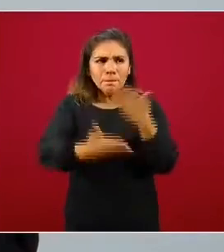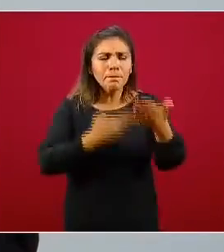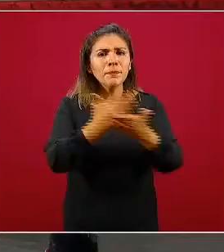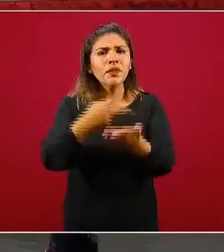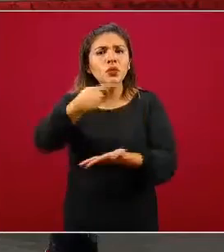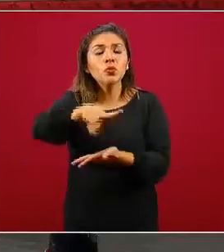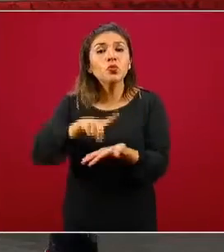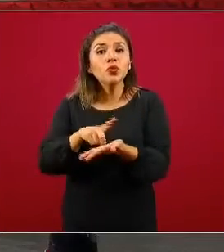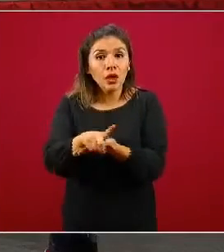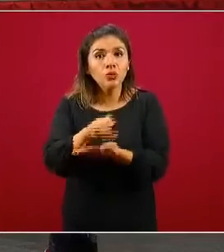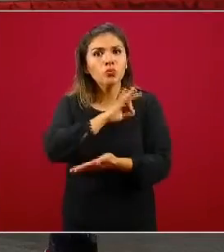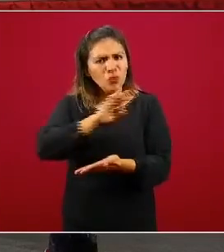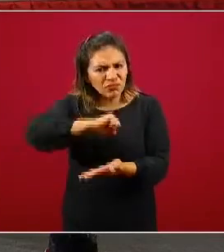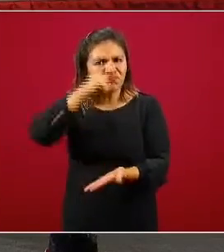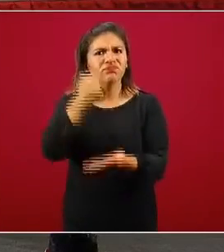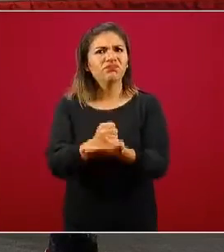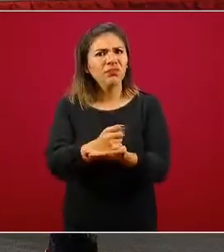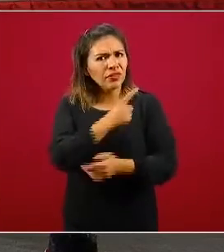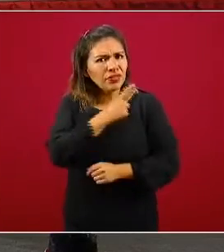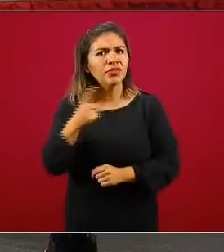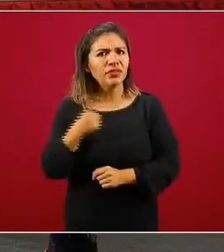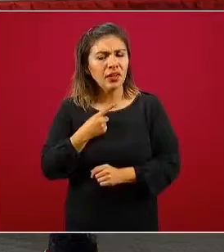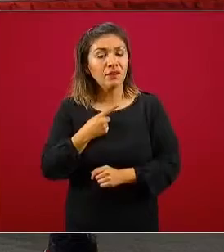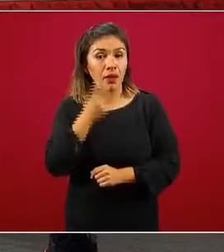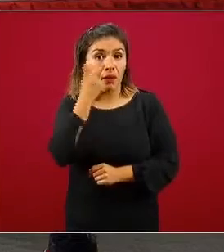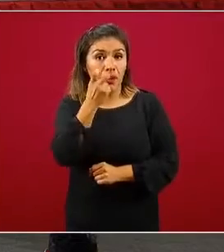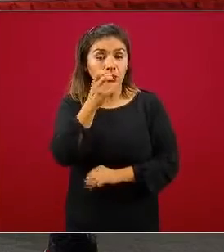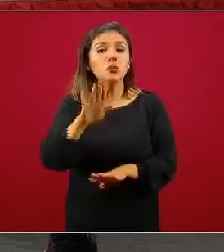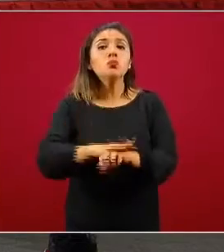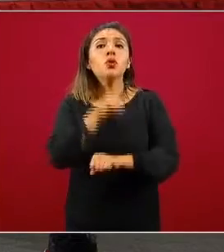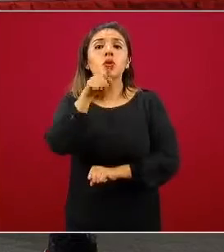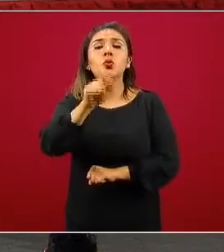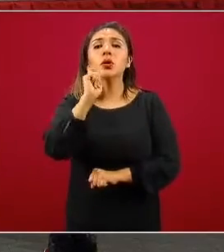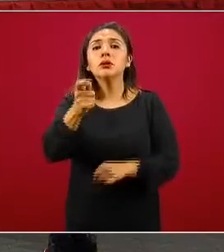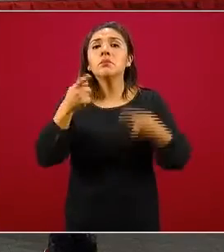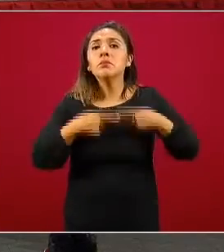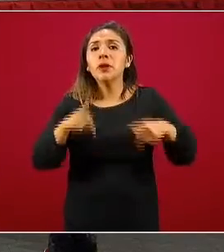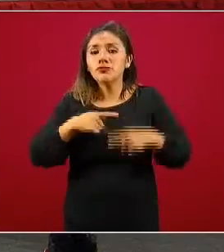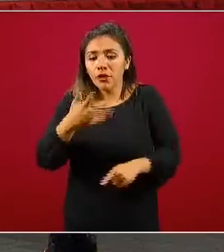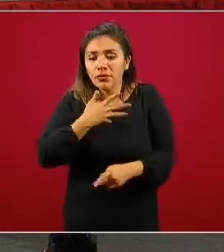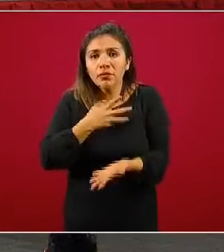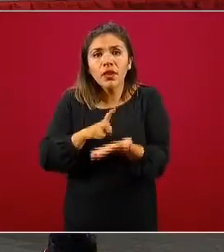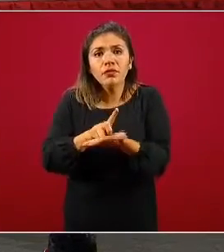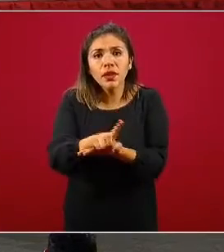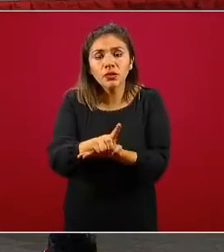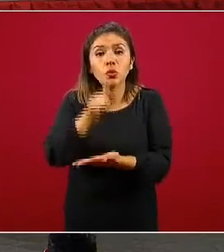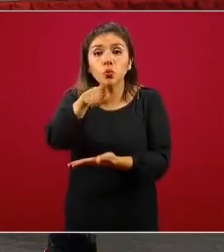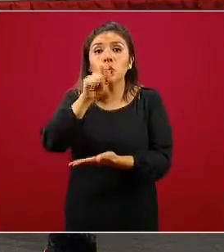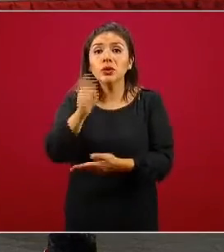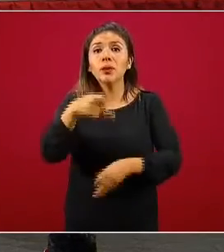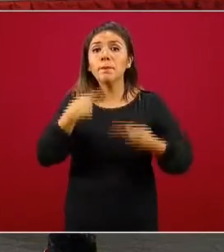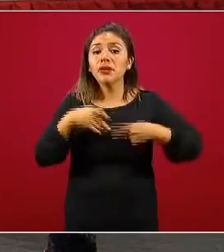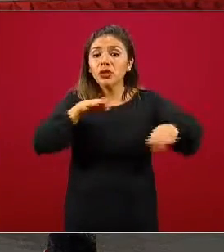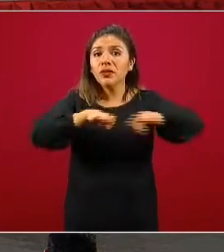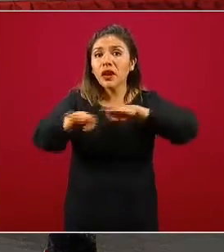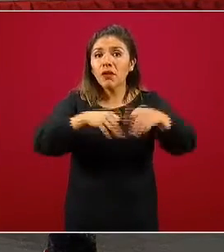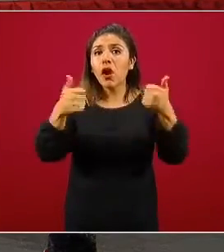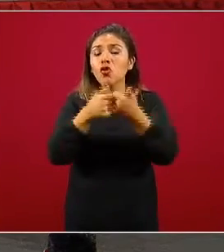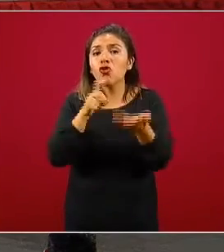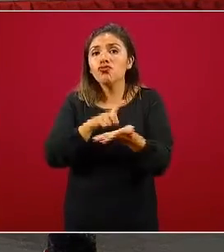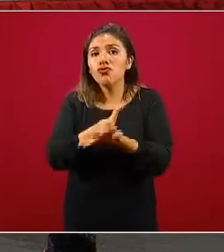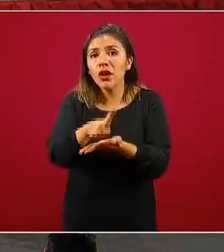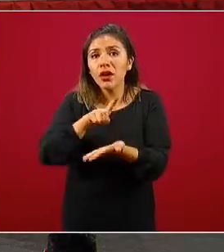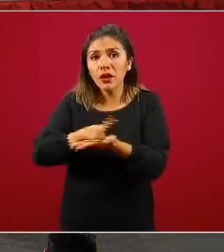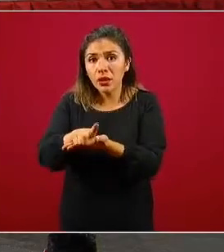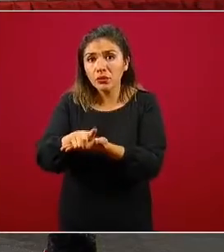también hacerlo exigible, simplemente porque son personas con derechos, son trabajadoras con derechos, y